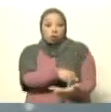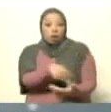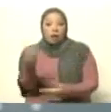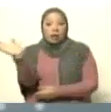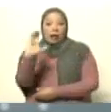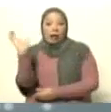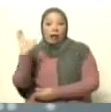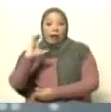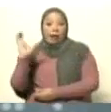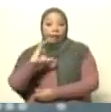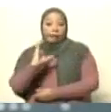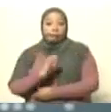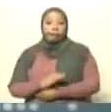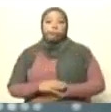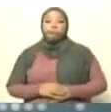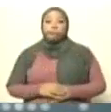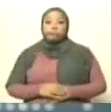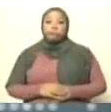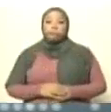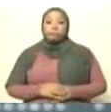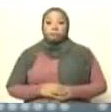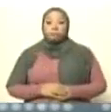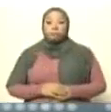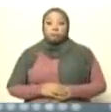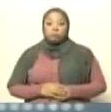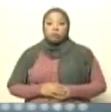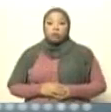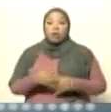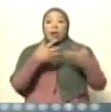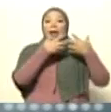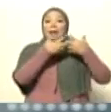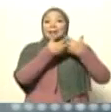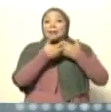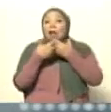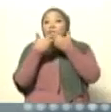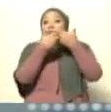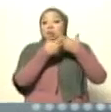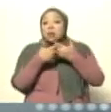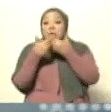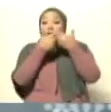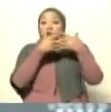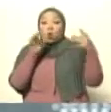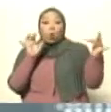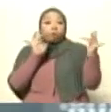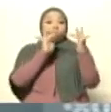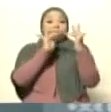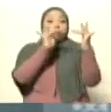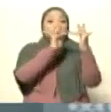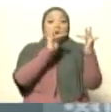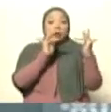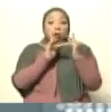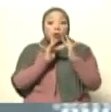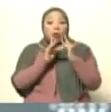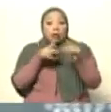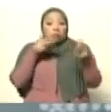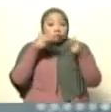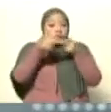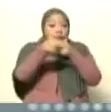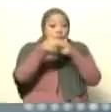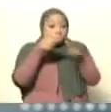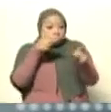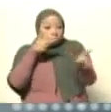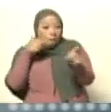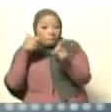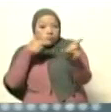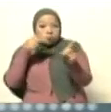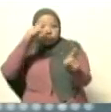Caracas, hoy vive cómodamente en Estados Unidos, dirigió a los francotiradores, fueron